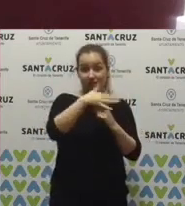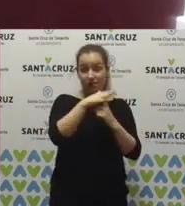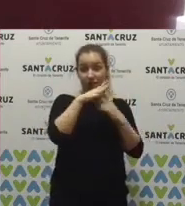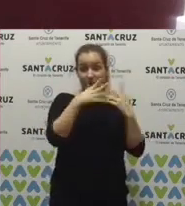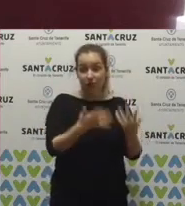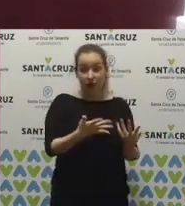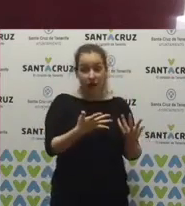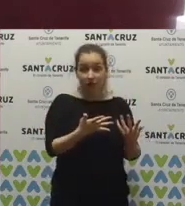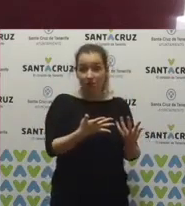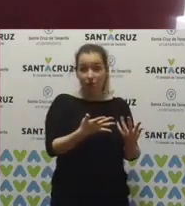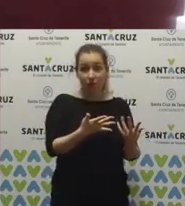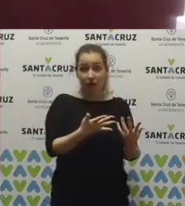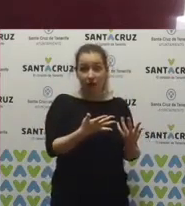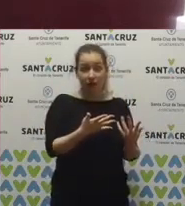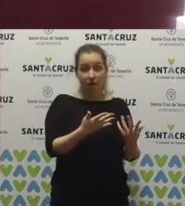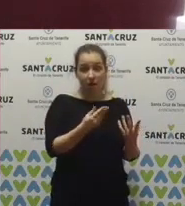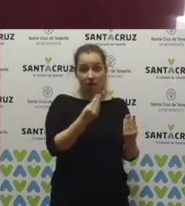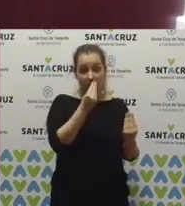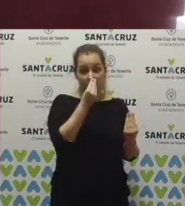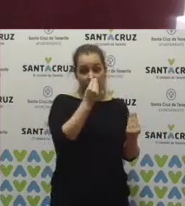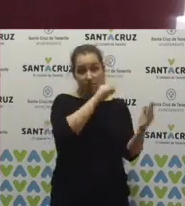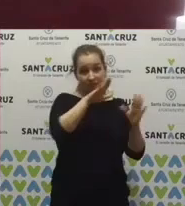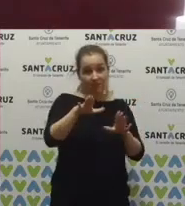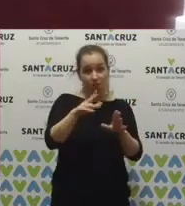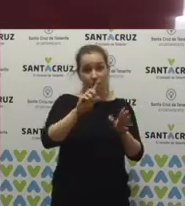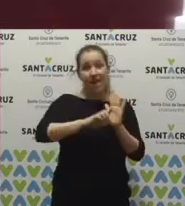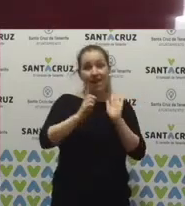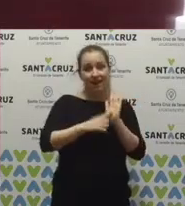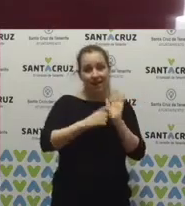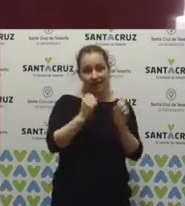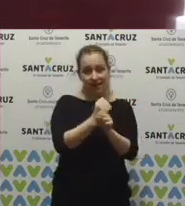ilegal trabajadores con este servicio